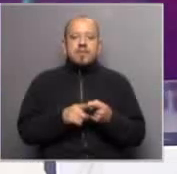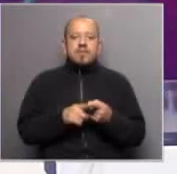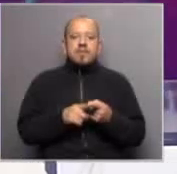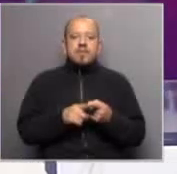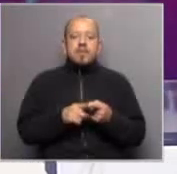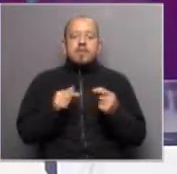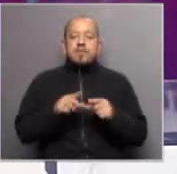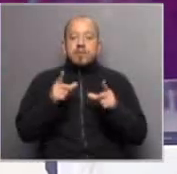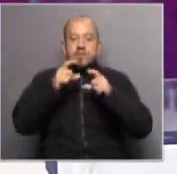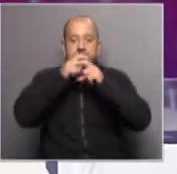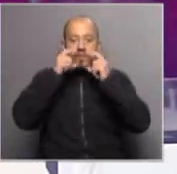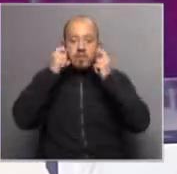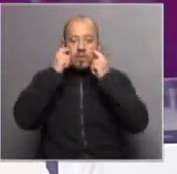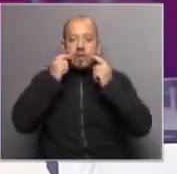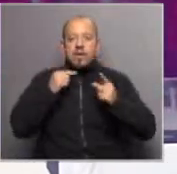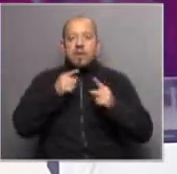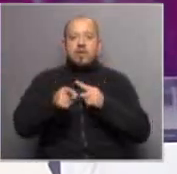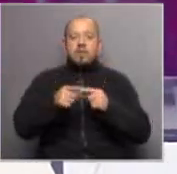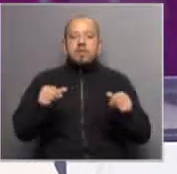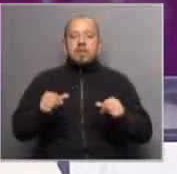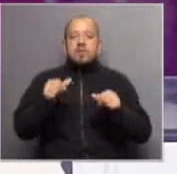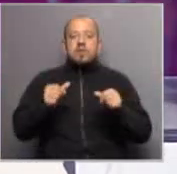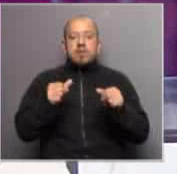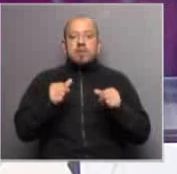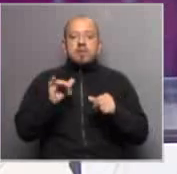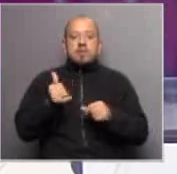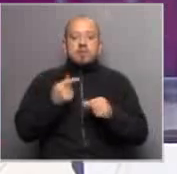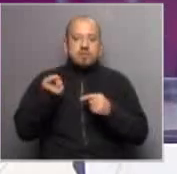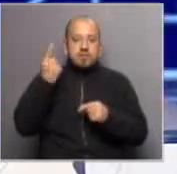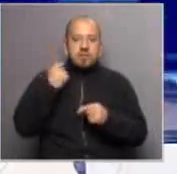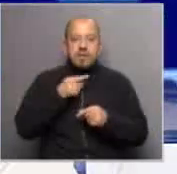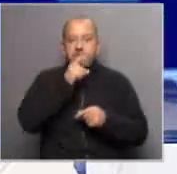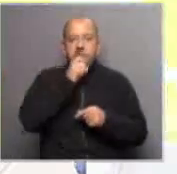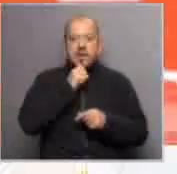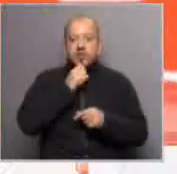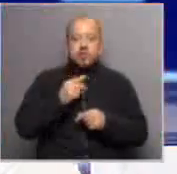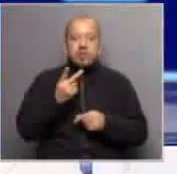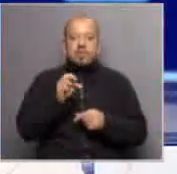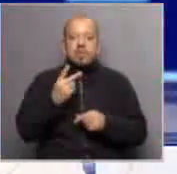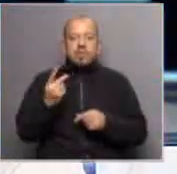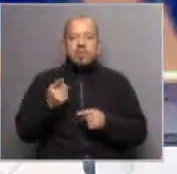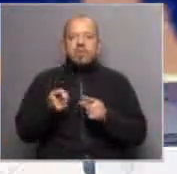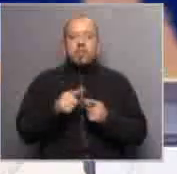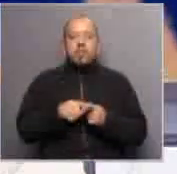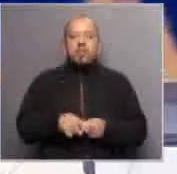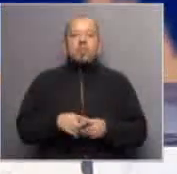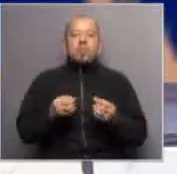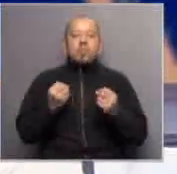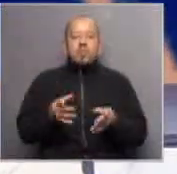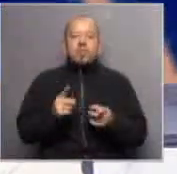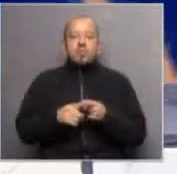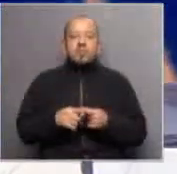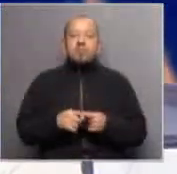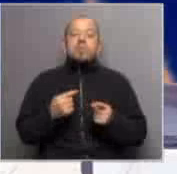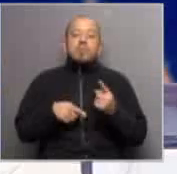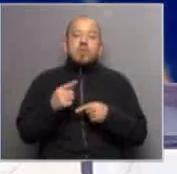estaban con tapabocas porque esta nota fue filmada hace bastante tiempo, cuando todavía no estábamos en esta situación y por eso estamos manteniendo la distancia,